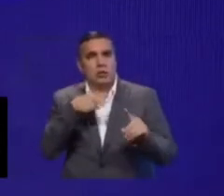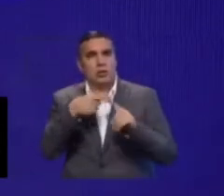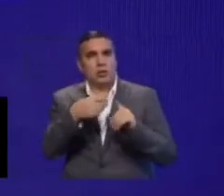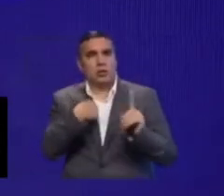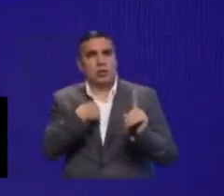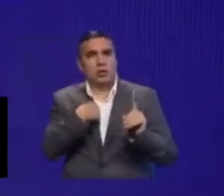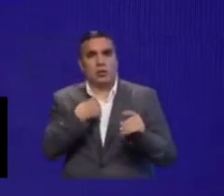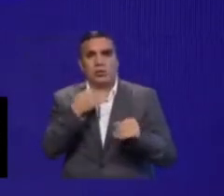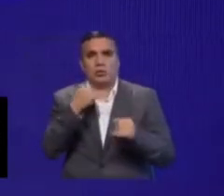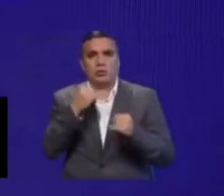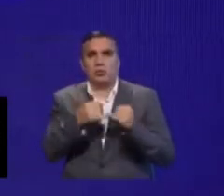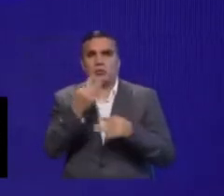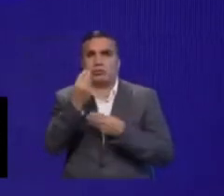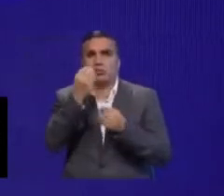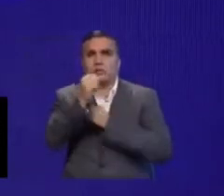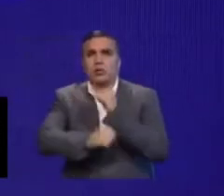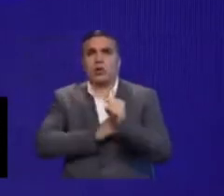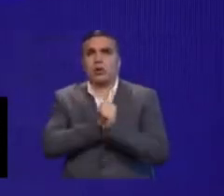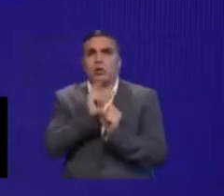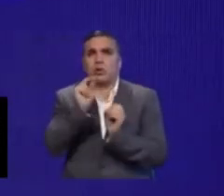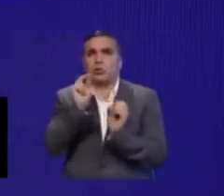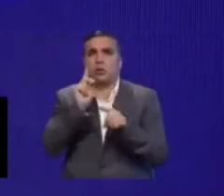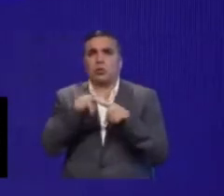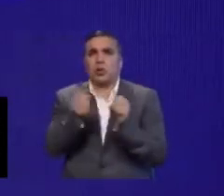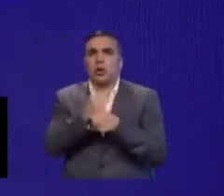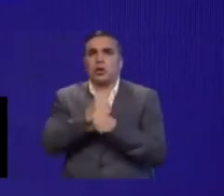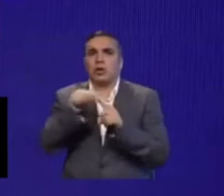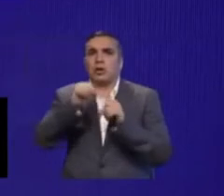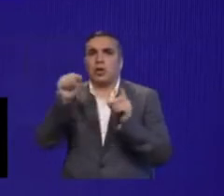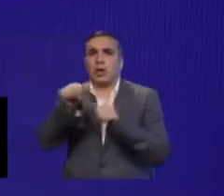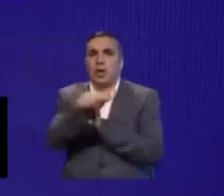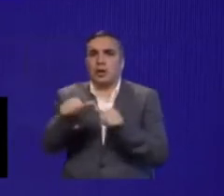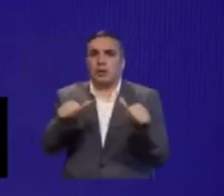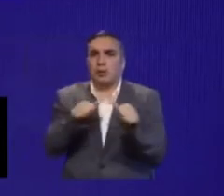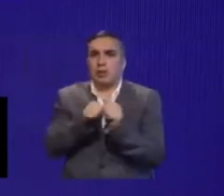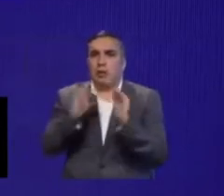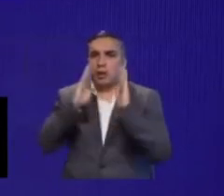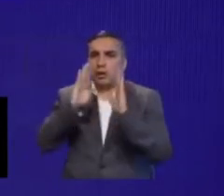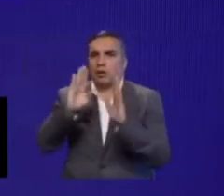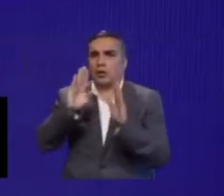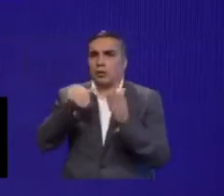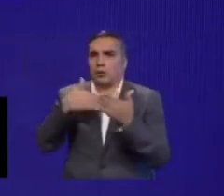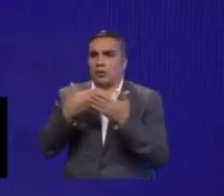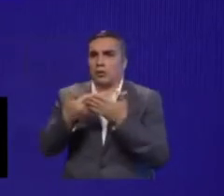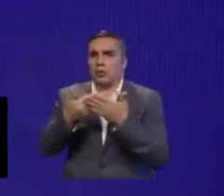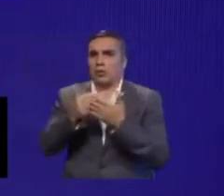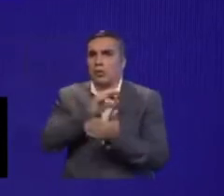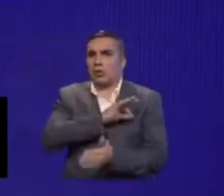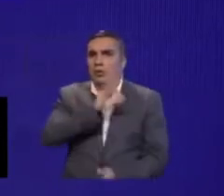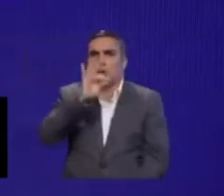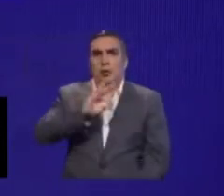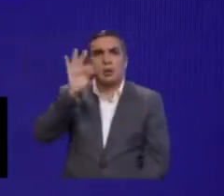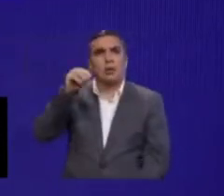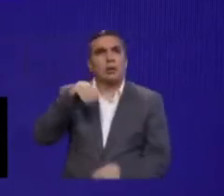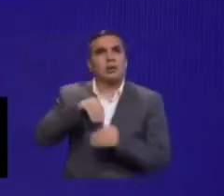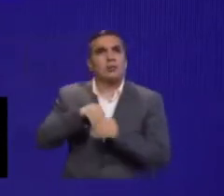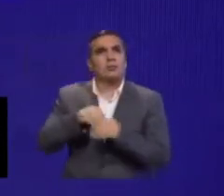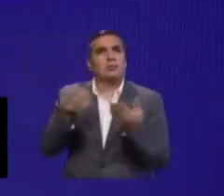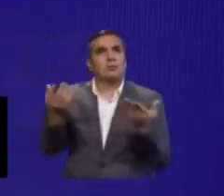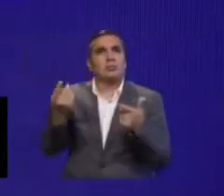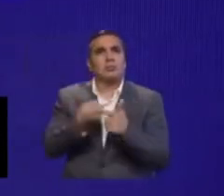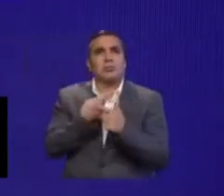en los últimos años de manera sistemática, administrativa, atendiendo la franja de tasas de interés que se encuentra en el mercado, de tal forma